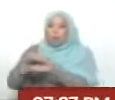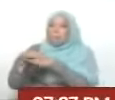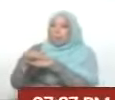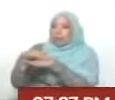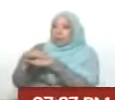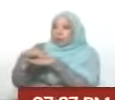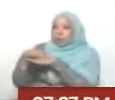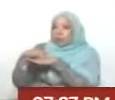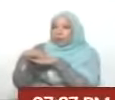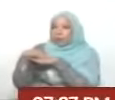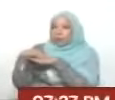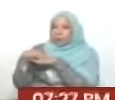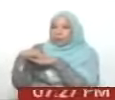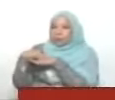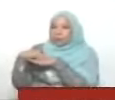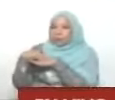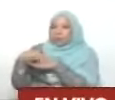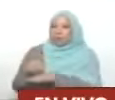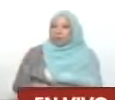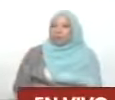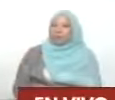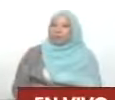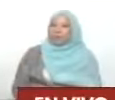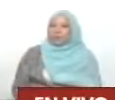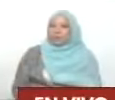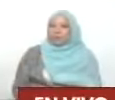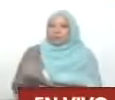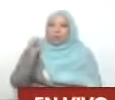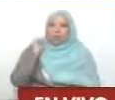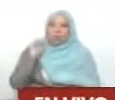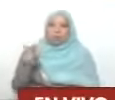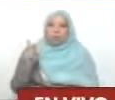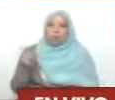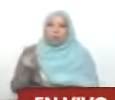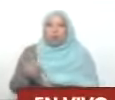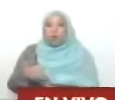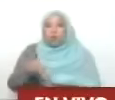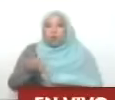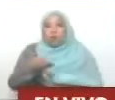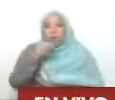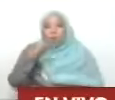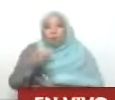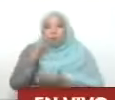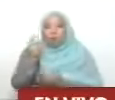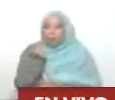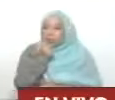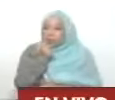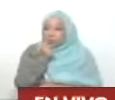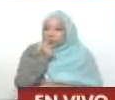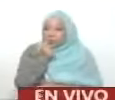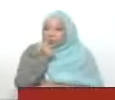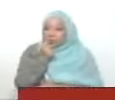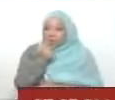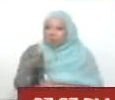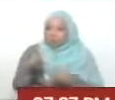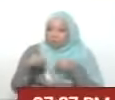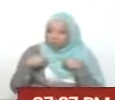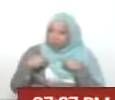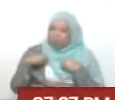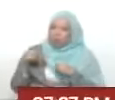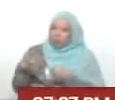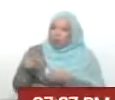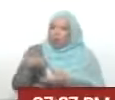perdona. Pero bueno, ya se ha hecho famoso el jugo verde. ¿Me aceptan un jugo verde? Claro.